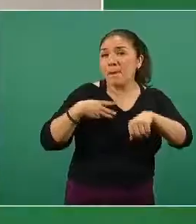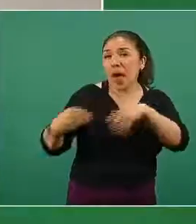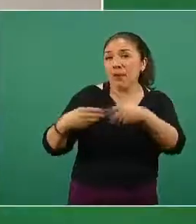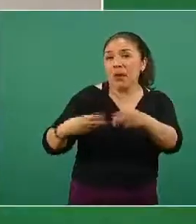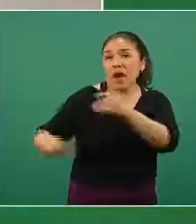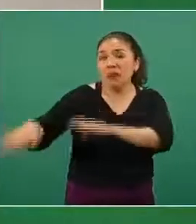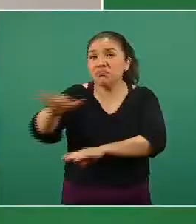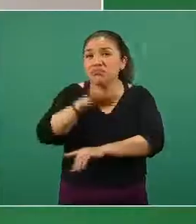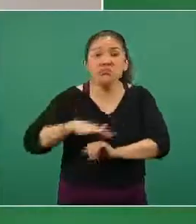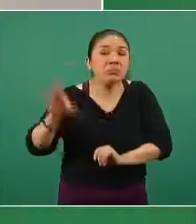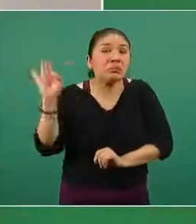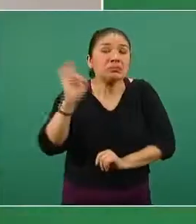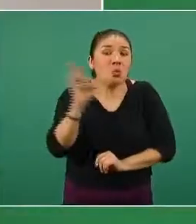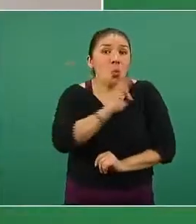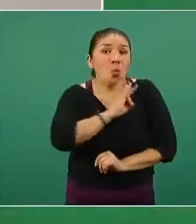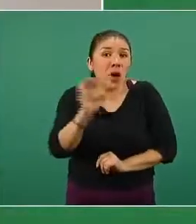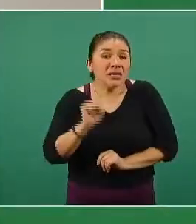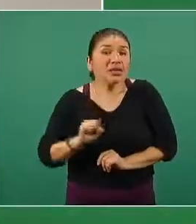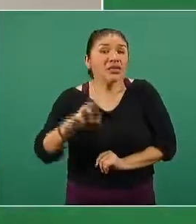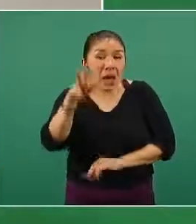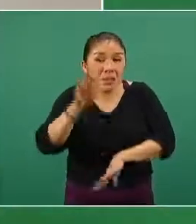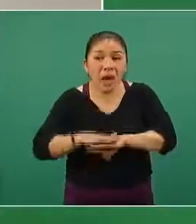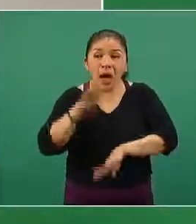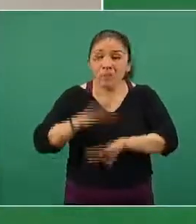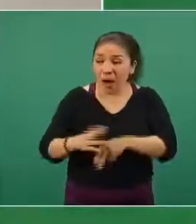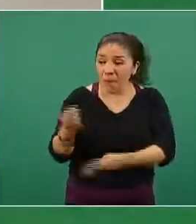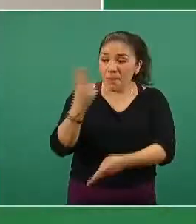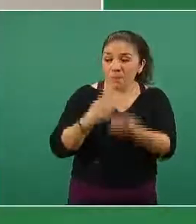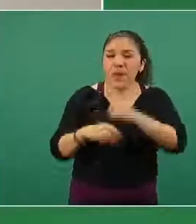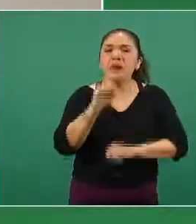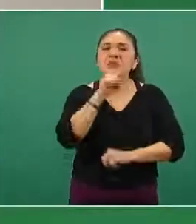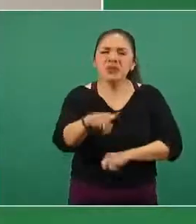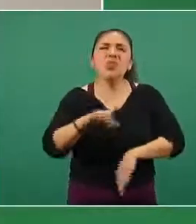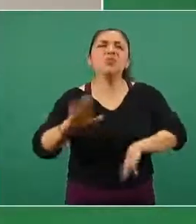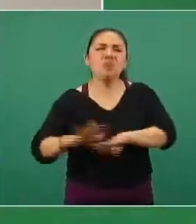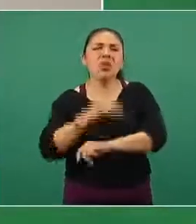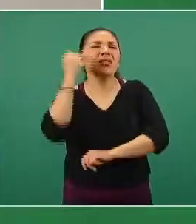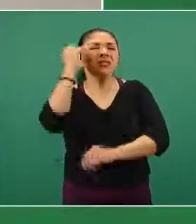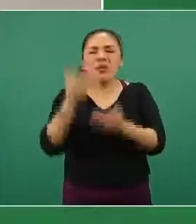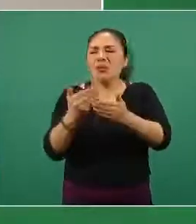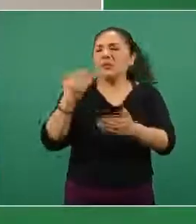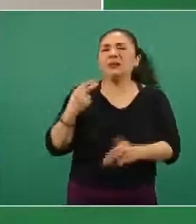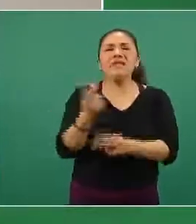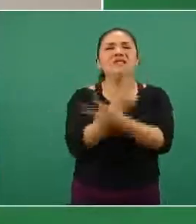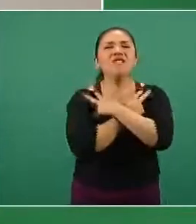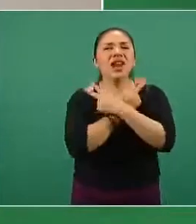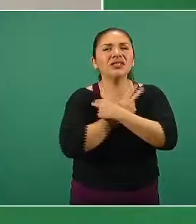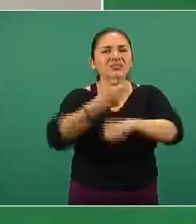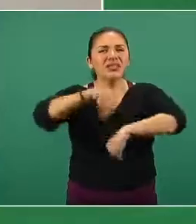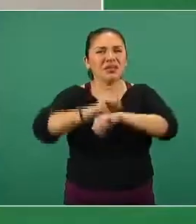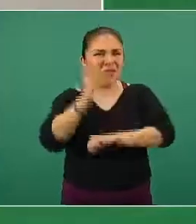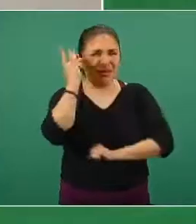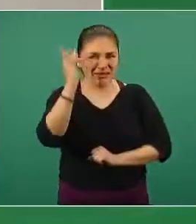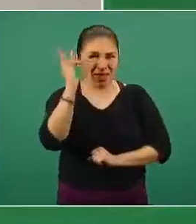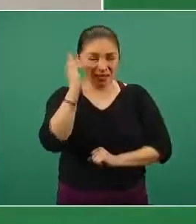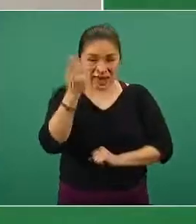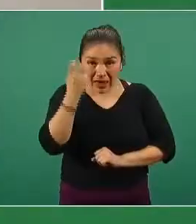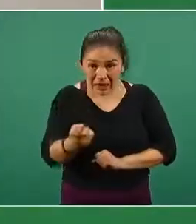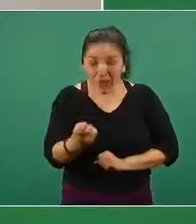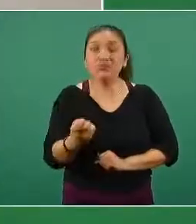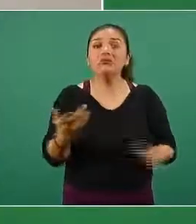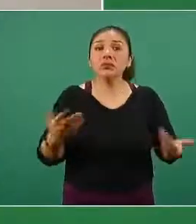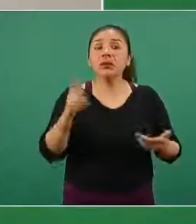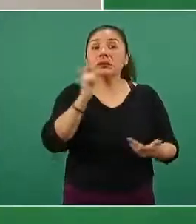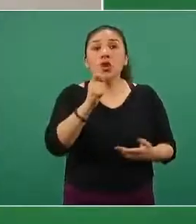incremento nuevamente de los casos, y esto asociado al periodo vacacional de Semana Santa,